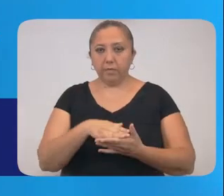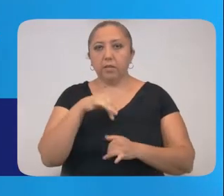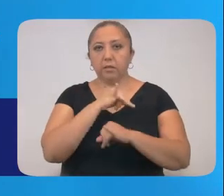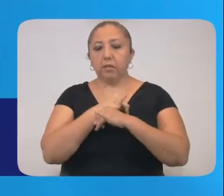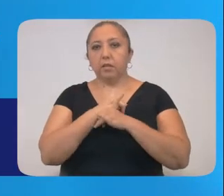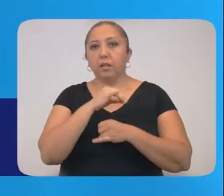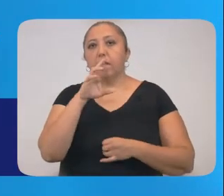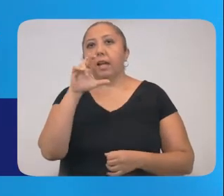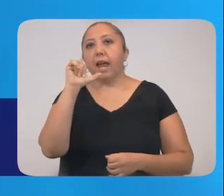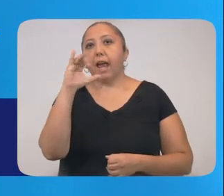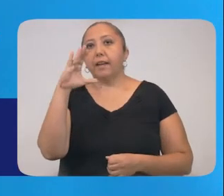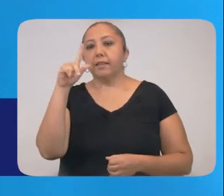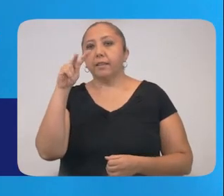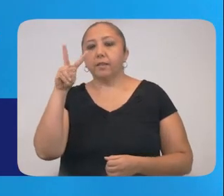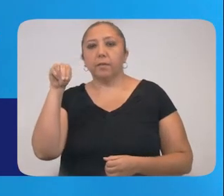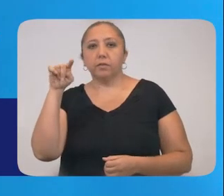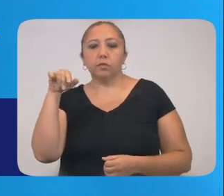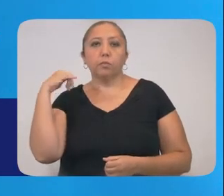micrositio